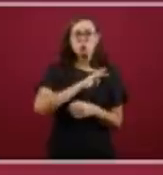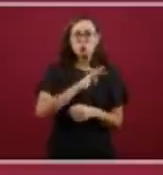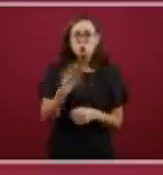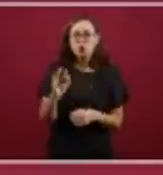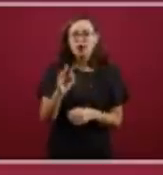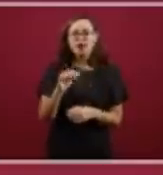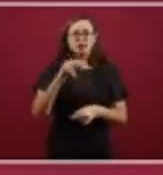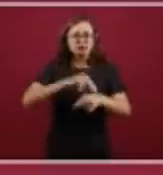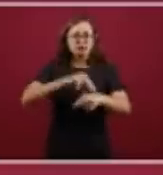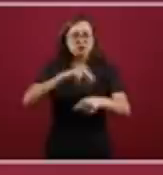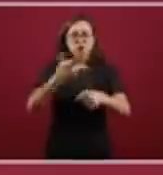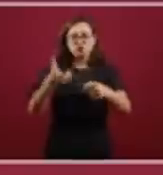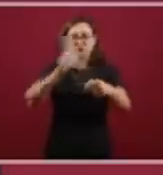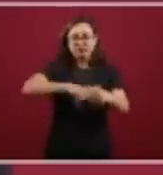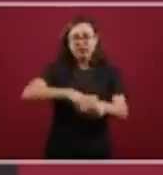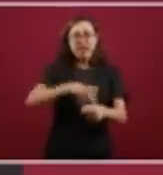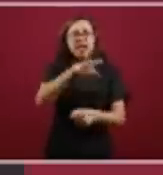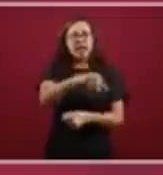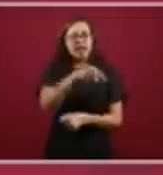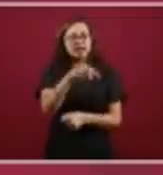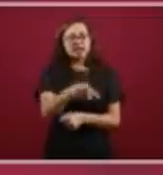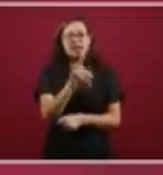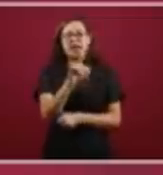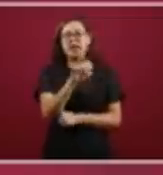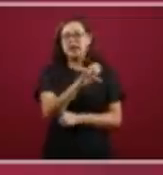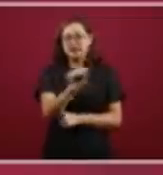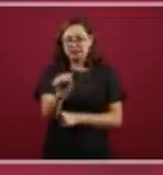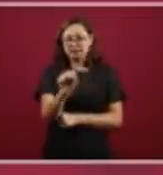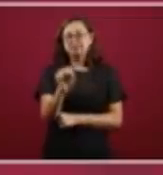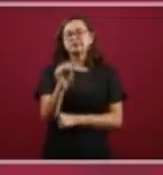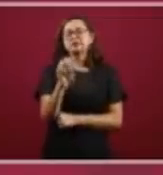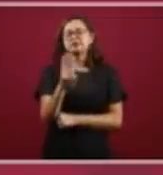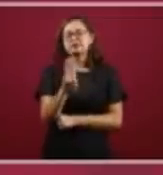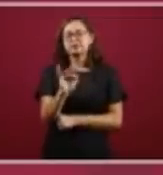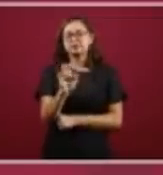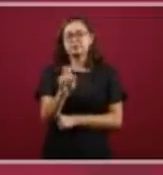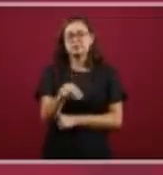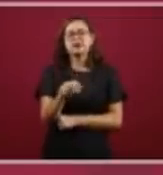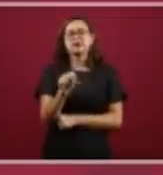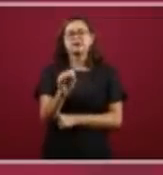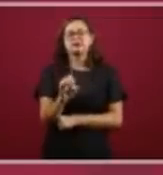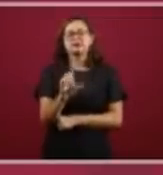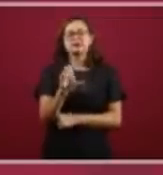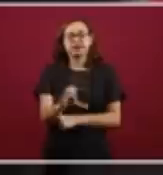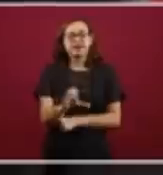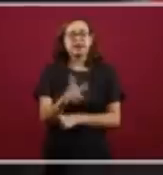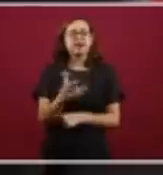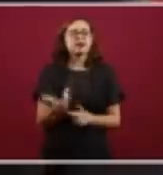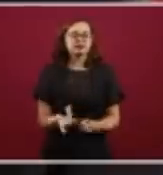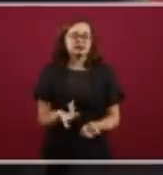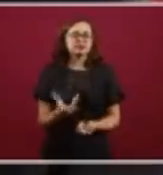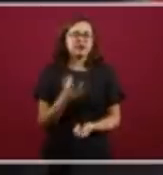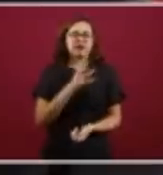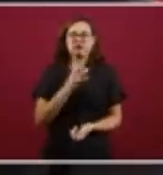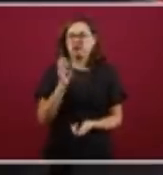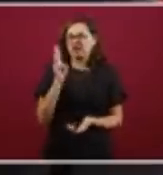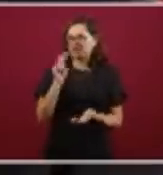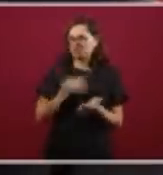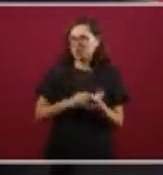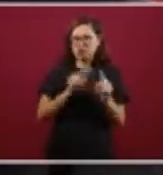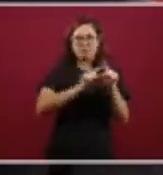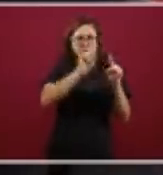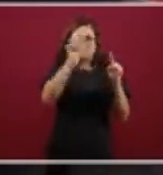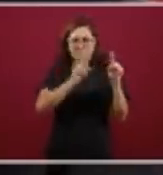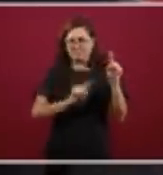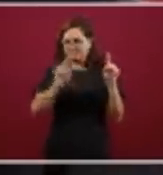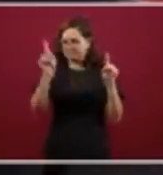una unidad médica del IMSS Bienestar, de las más de 3,000 que existen,